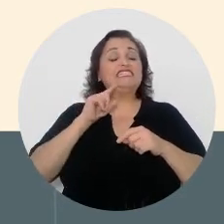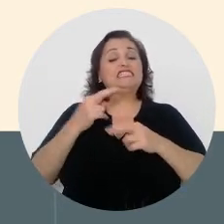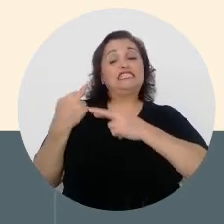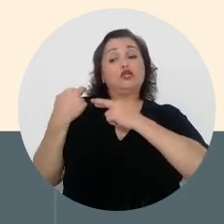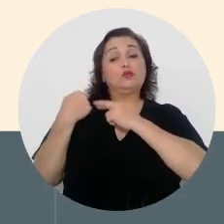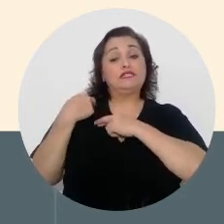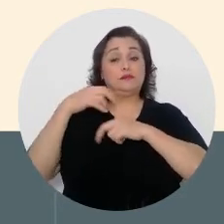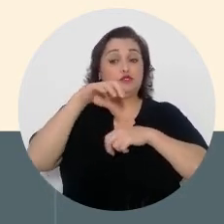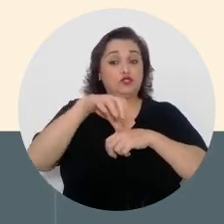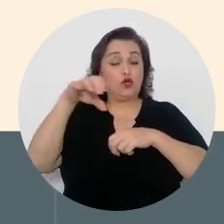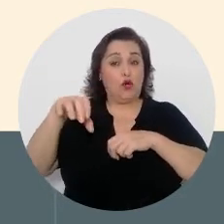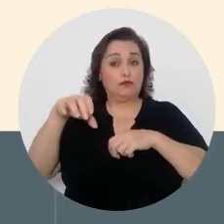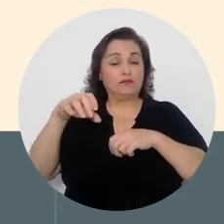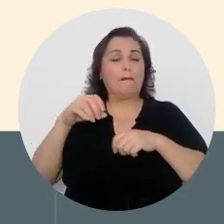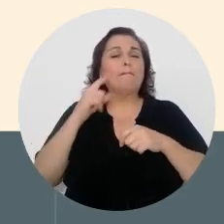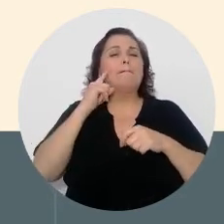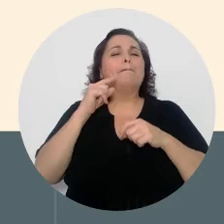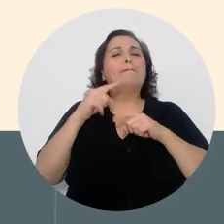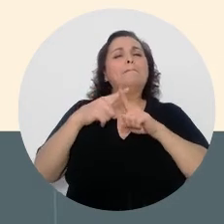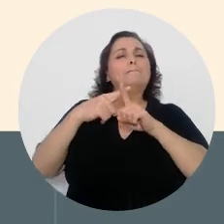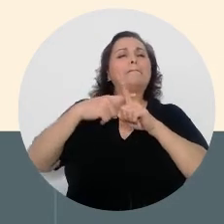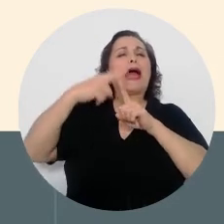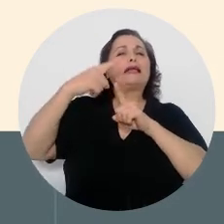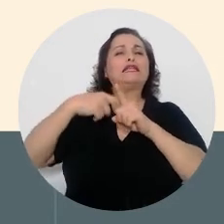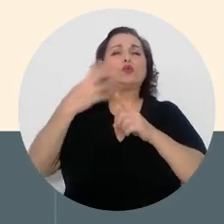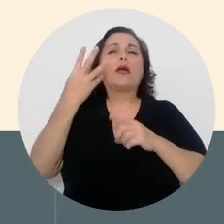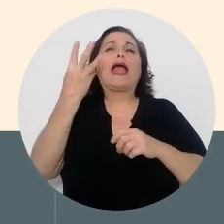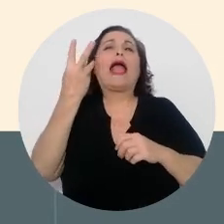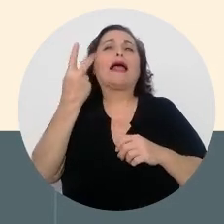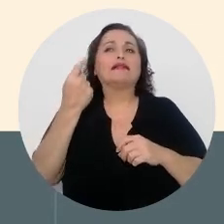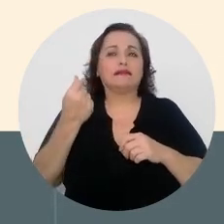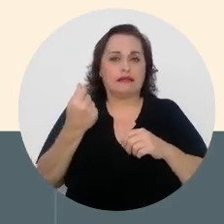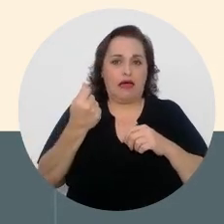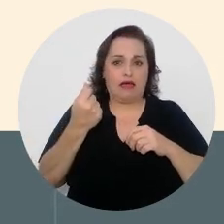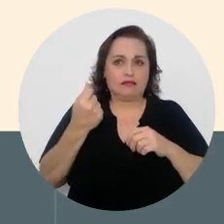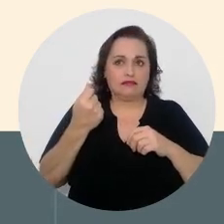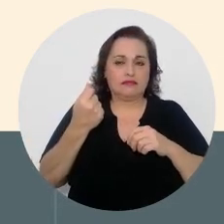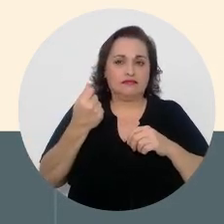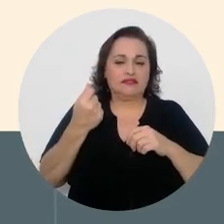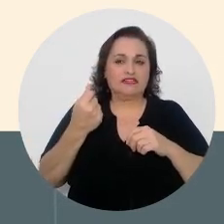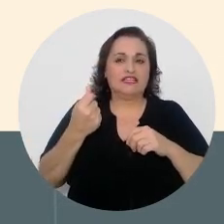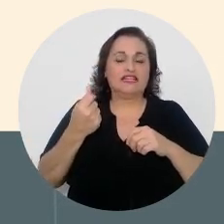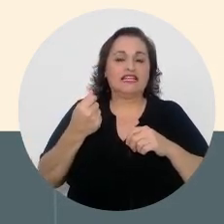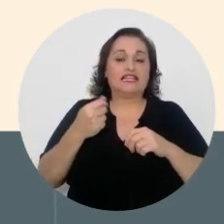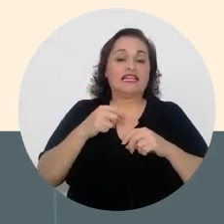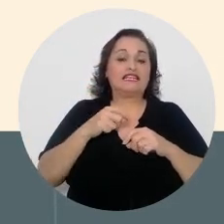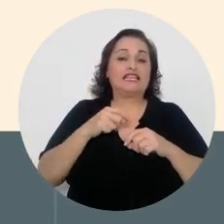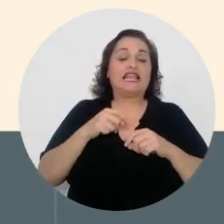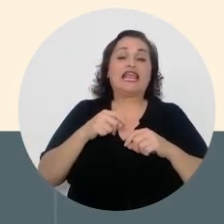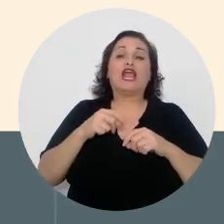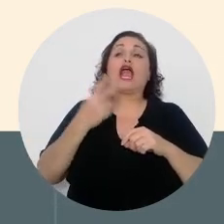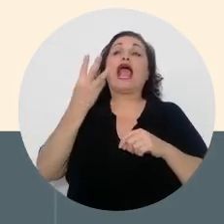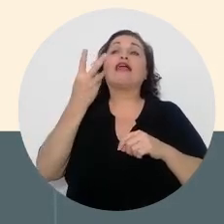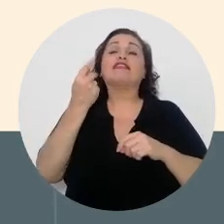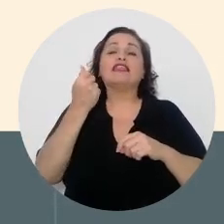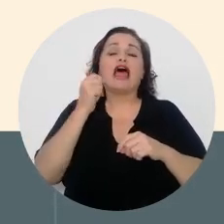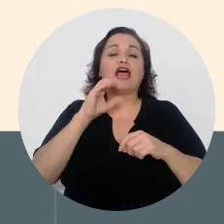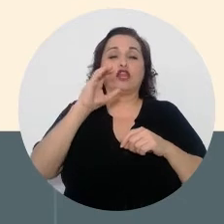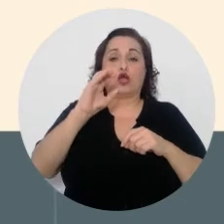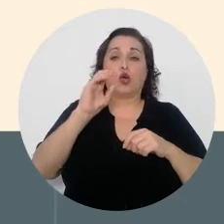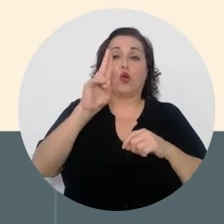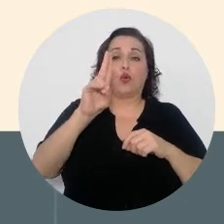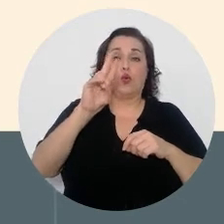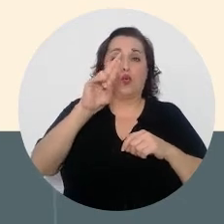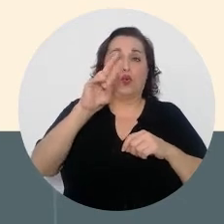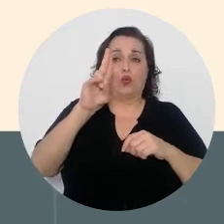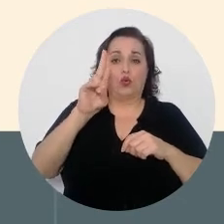circunscripción electoral tenemos a la magnitud. La magnitud es la cantidad de escaños, la cantidad de